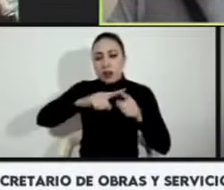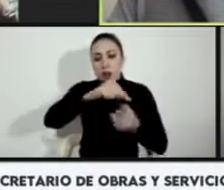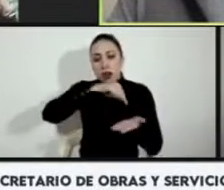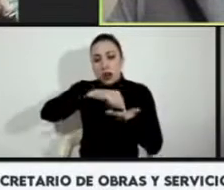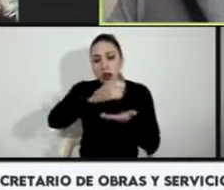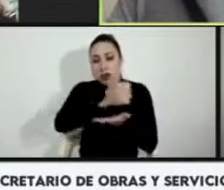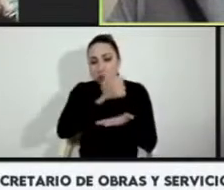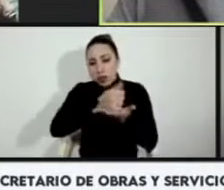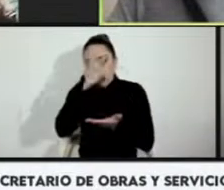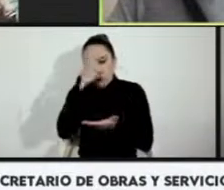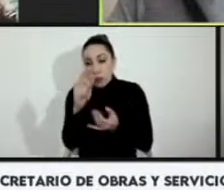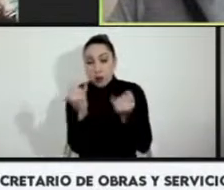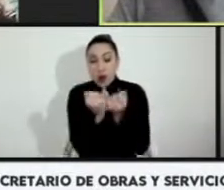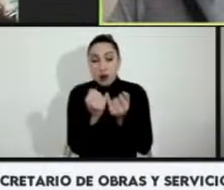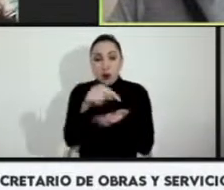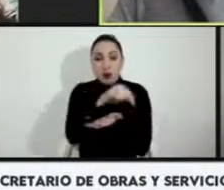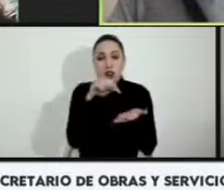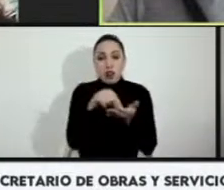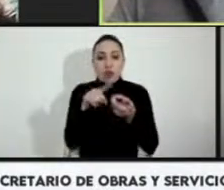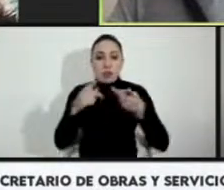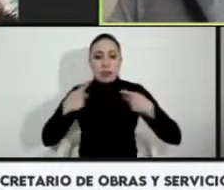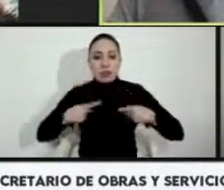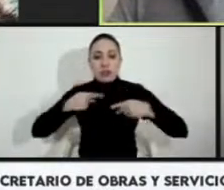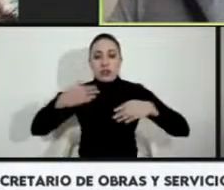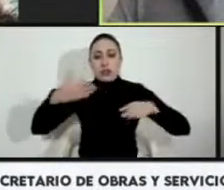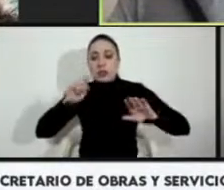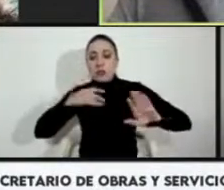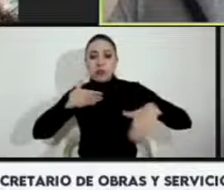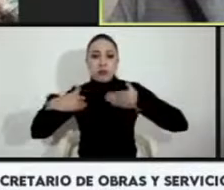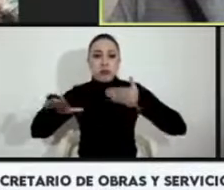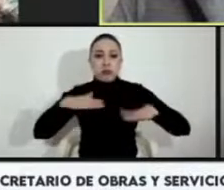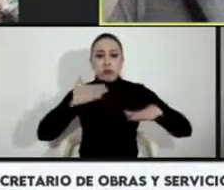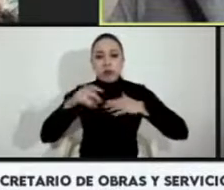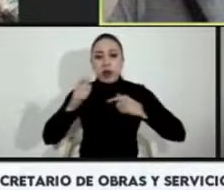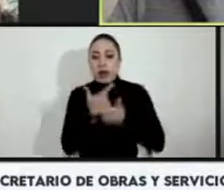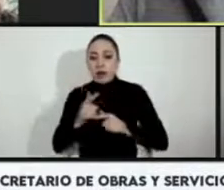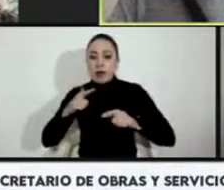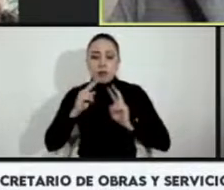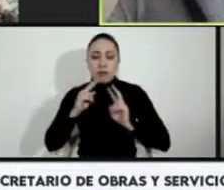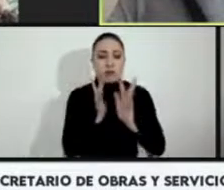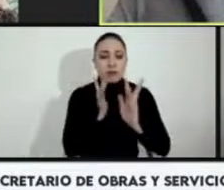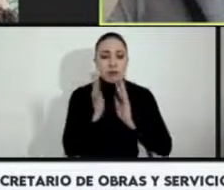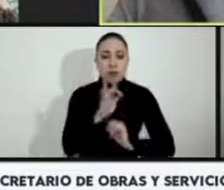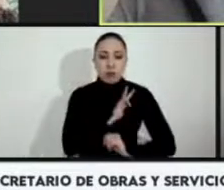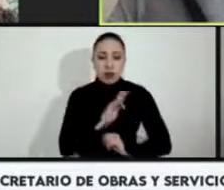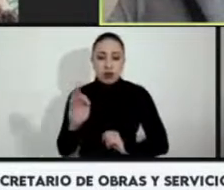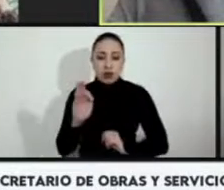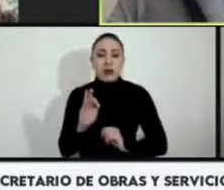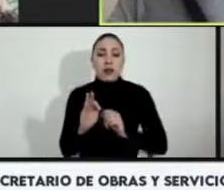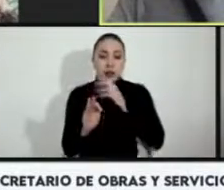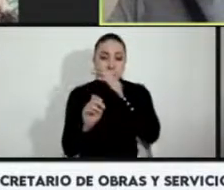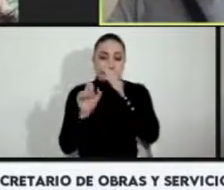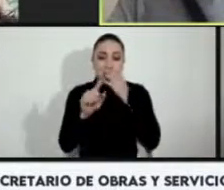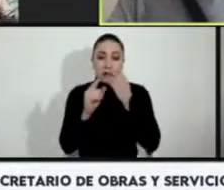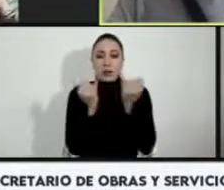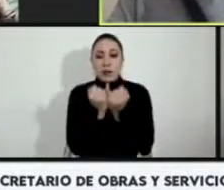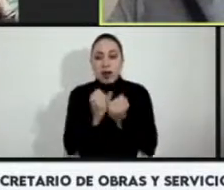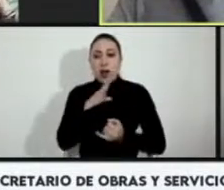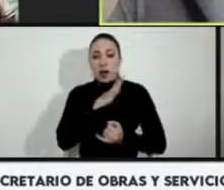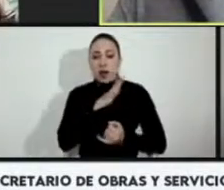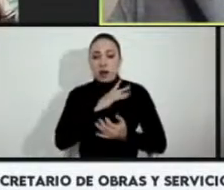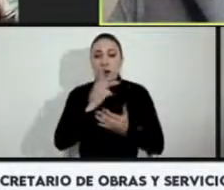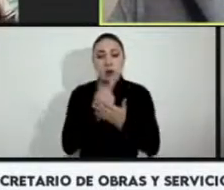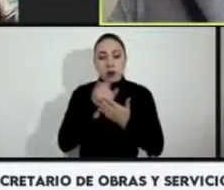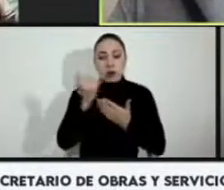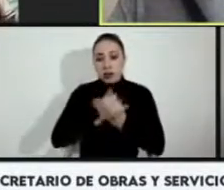el suministro oportuno de los materiales necesarios para ello, así como los proyectos y construcción de las obras del